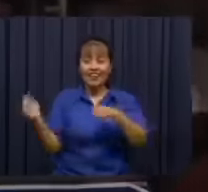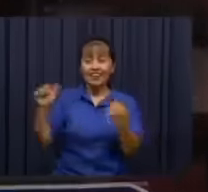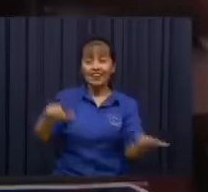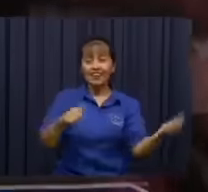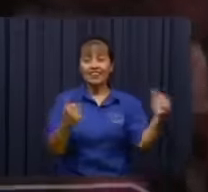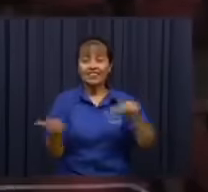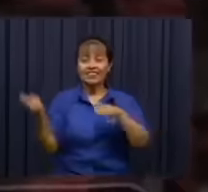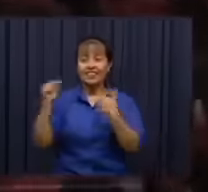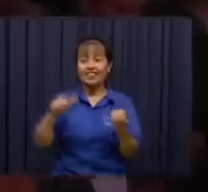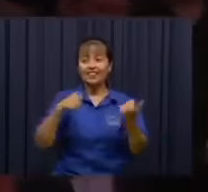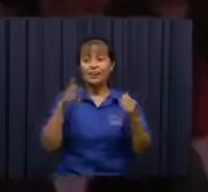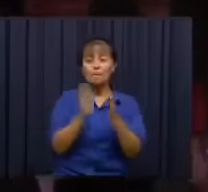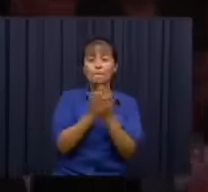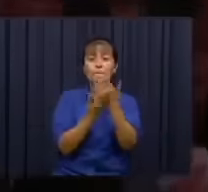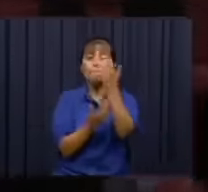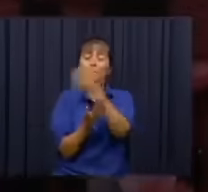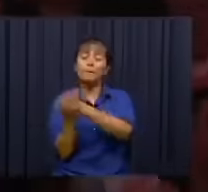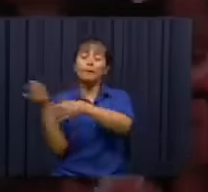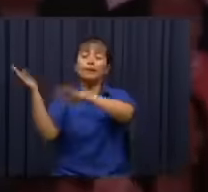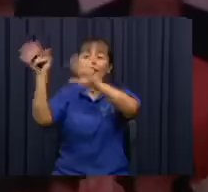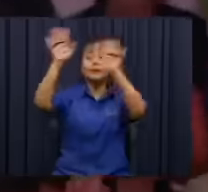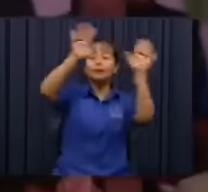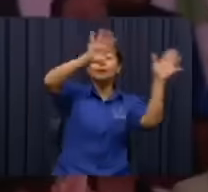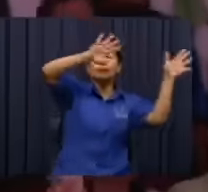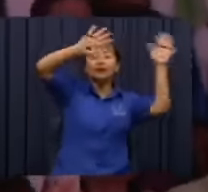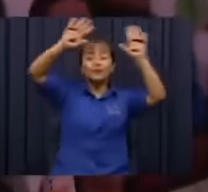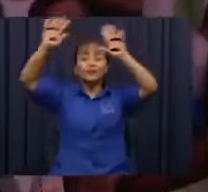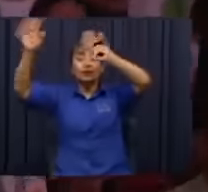Traigo mis manos llenas de